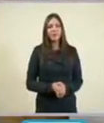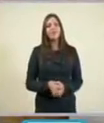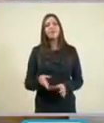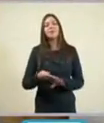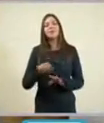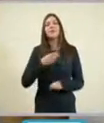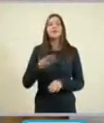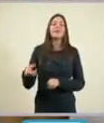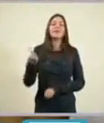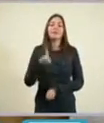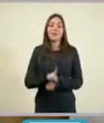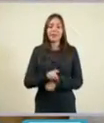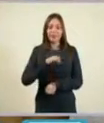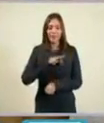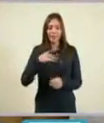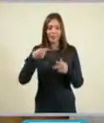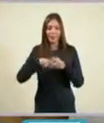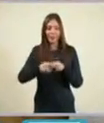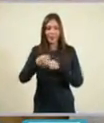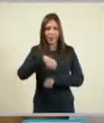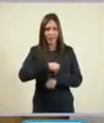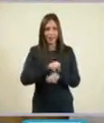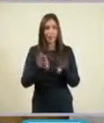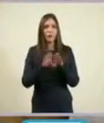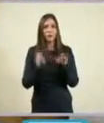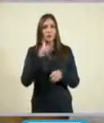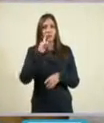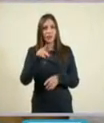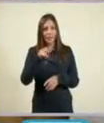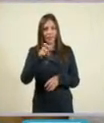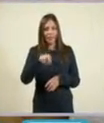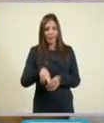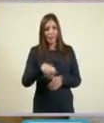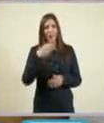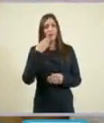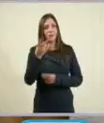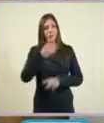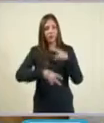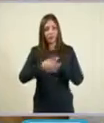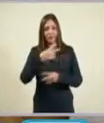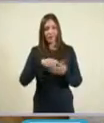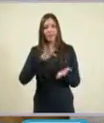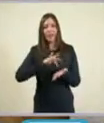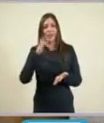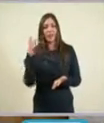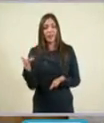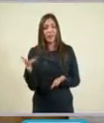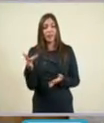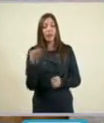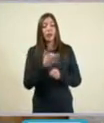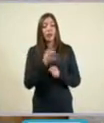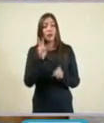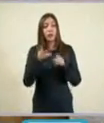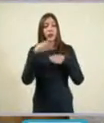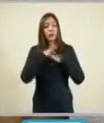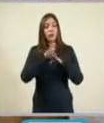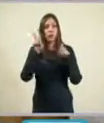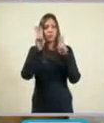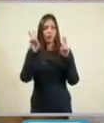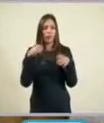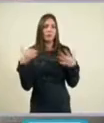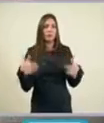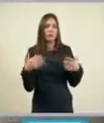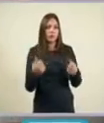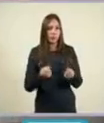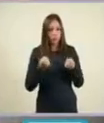buenos días. Feliz inicio de semana. ¿Cómo estás, Karen? Buen inicio de semana. Bienvenida, Karen. Gracias. Bueno, pese a que vamos a tocar un tema fuerte.